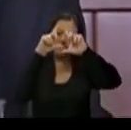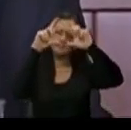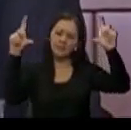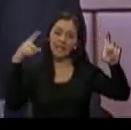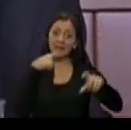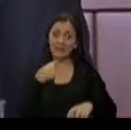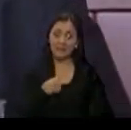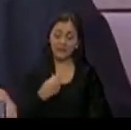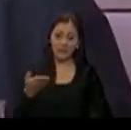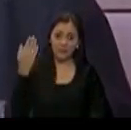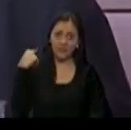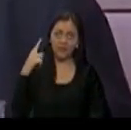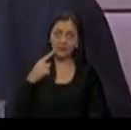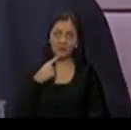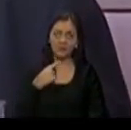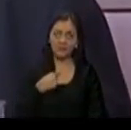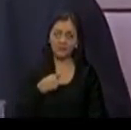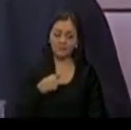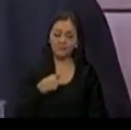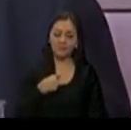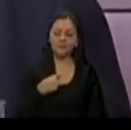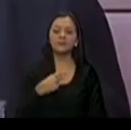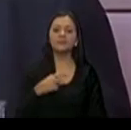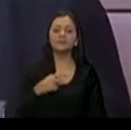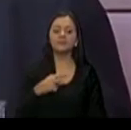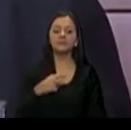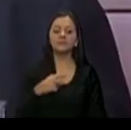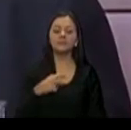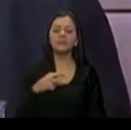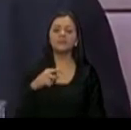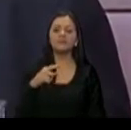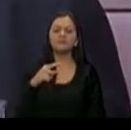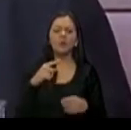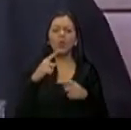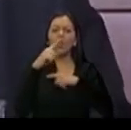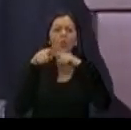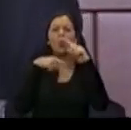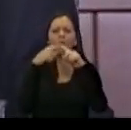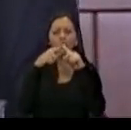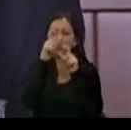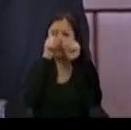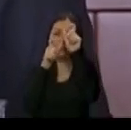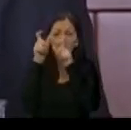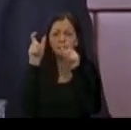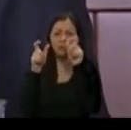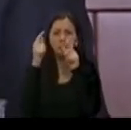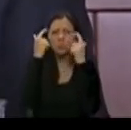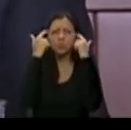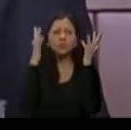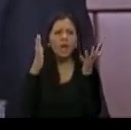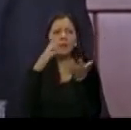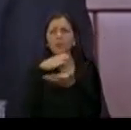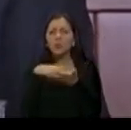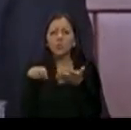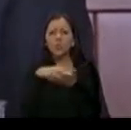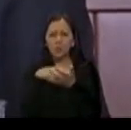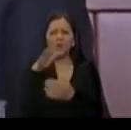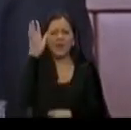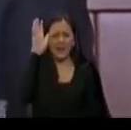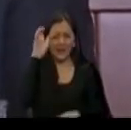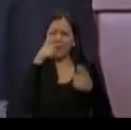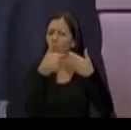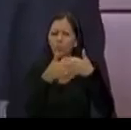no, primero, crean también en los misterios, no se conformen solamente con certezas